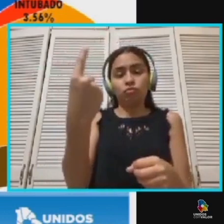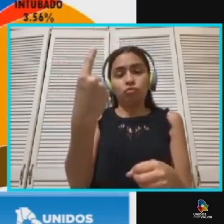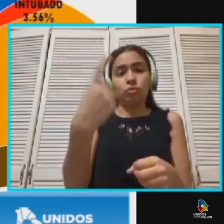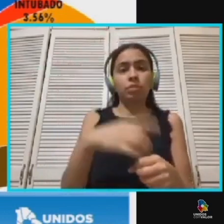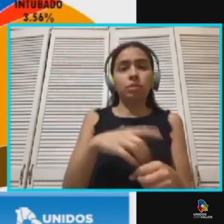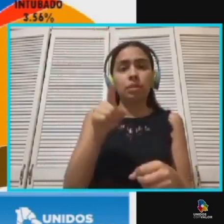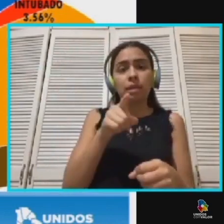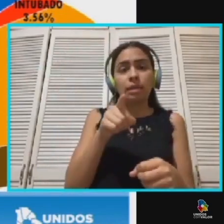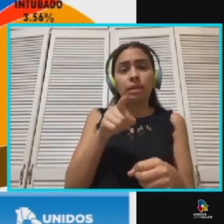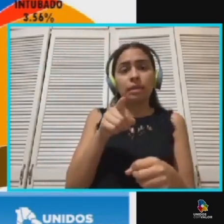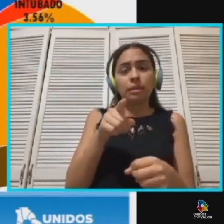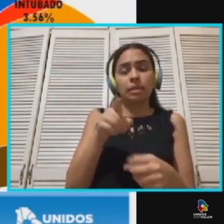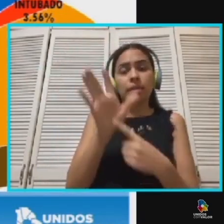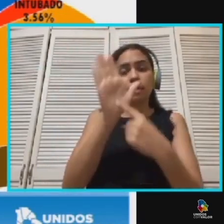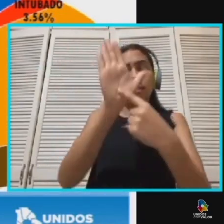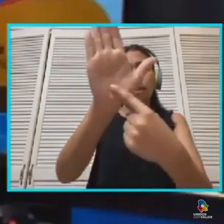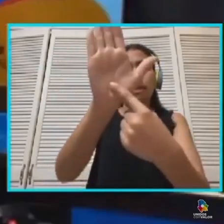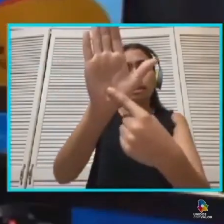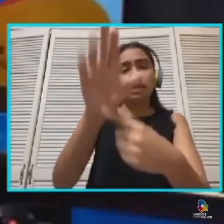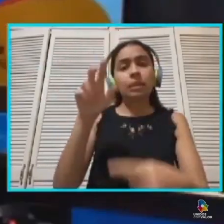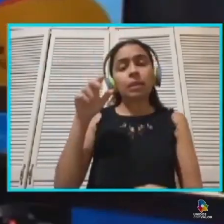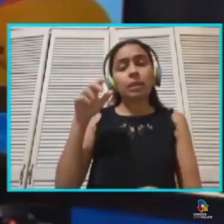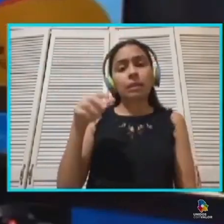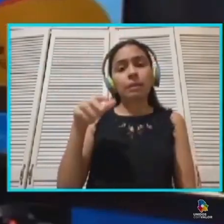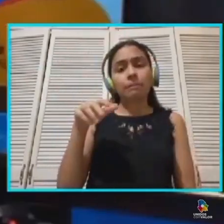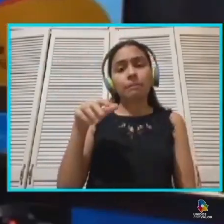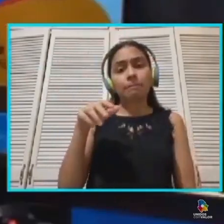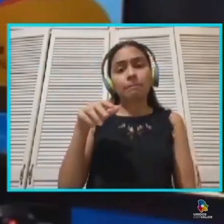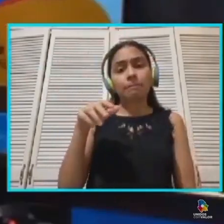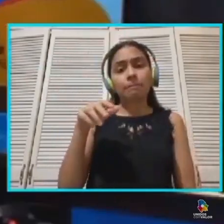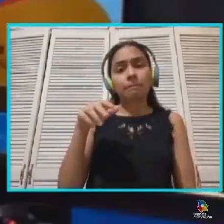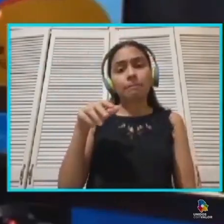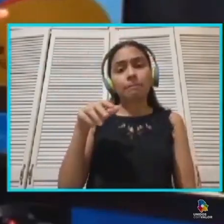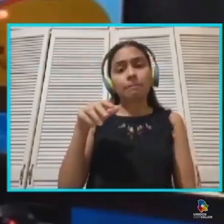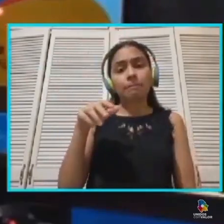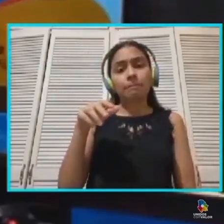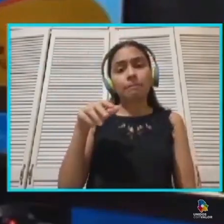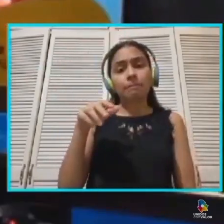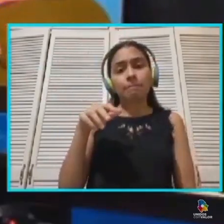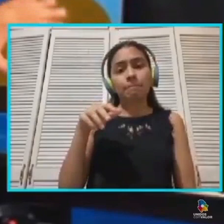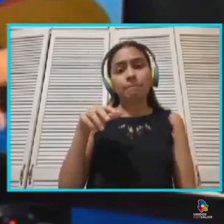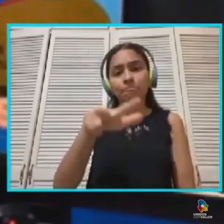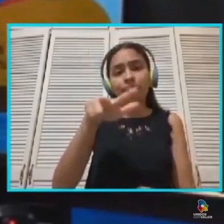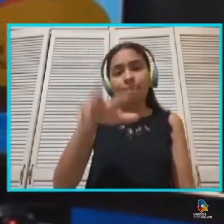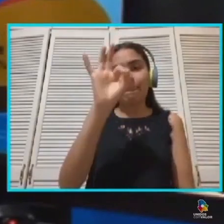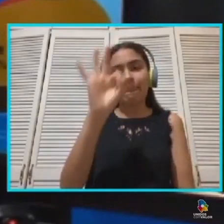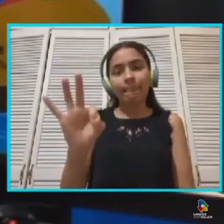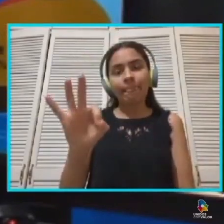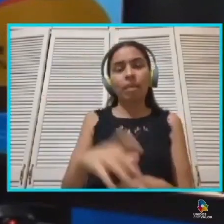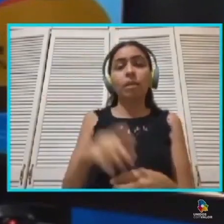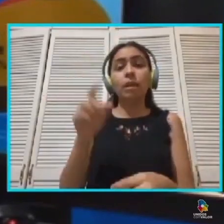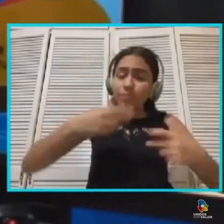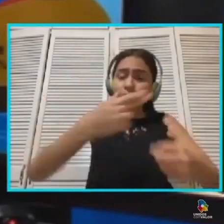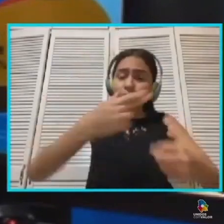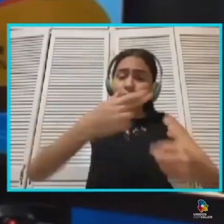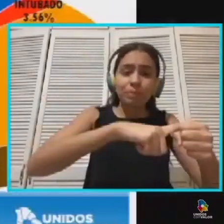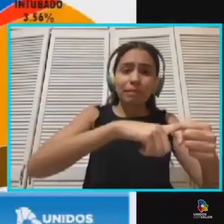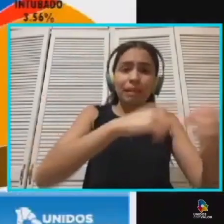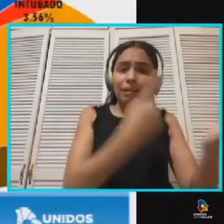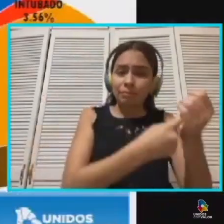un 18%. Ahora tomamos los casos hospitalizados y los desglosamos en esta gráfica de